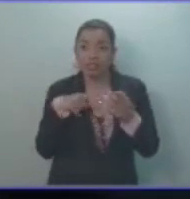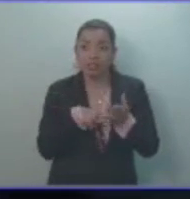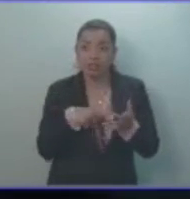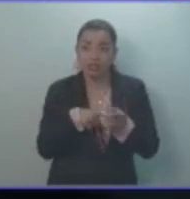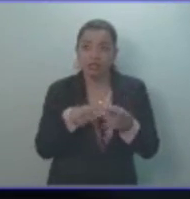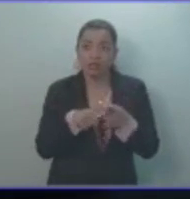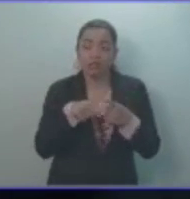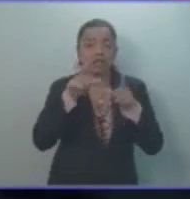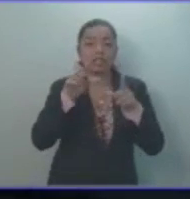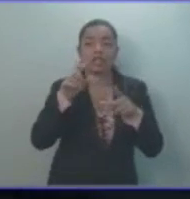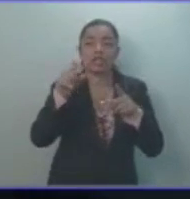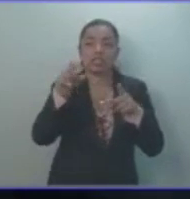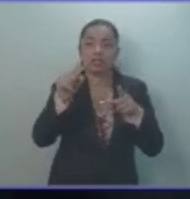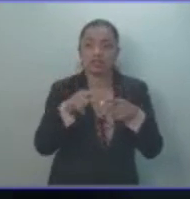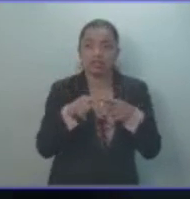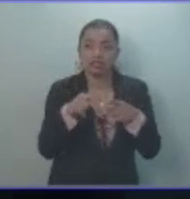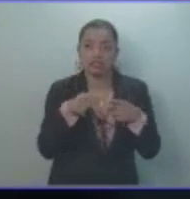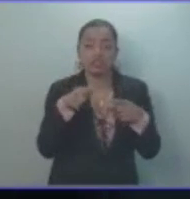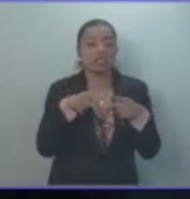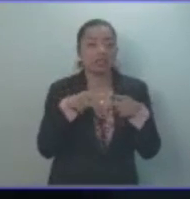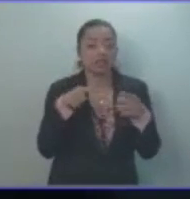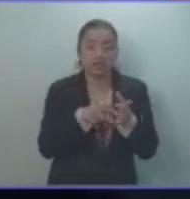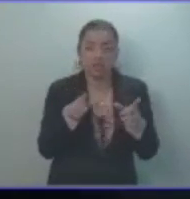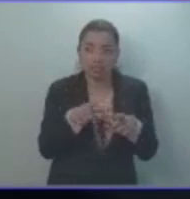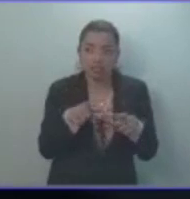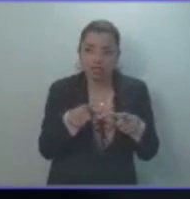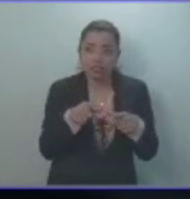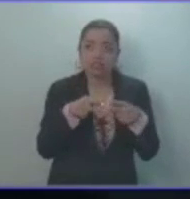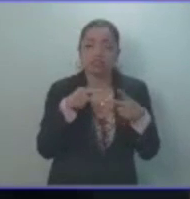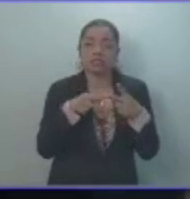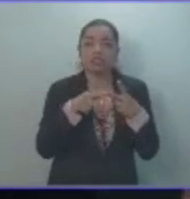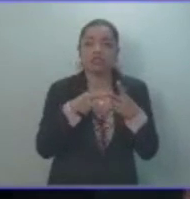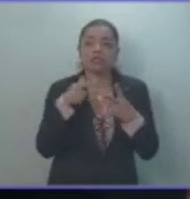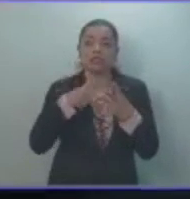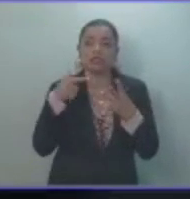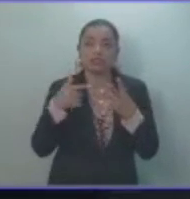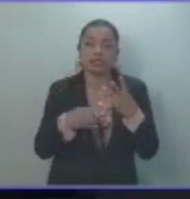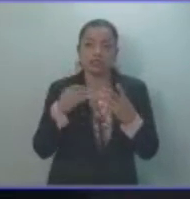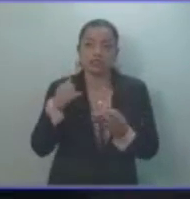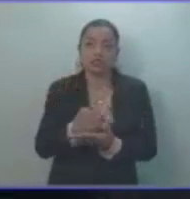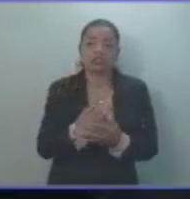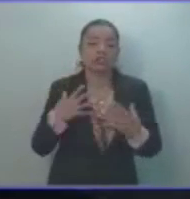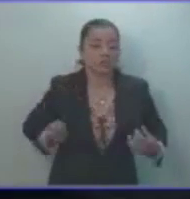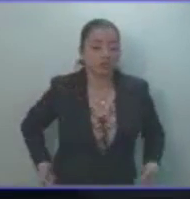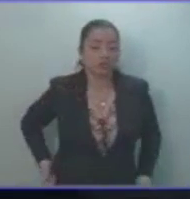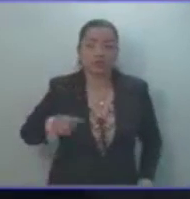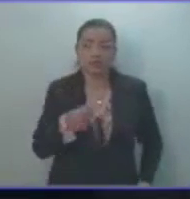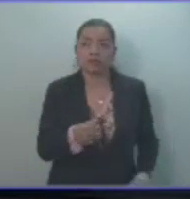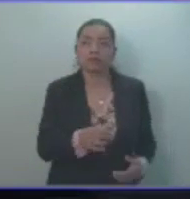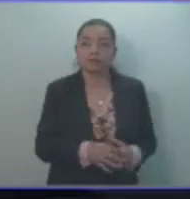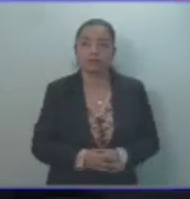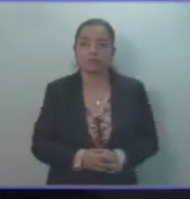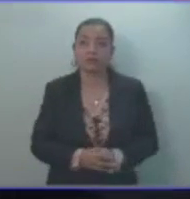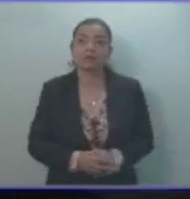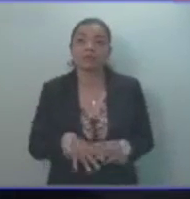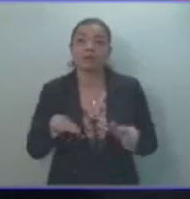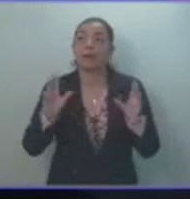con las LETES? Vaya. LETES, no, deuda. Ley de responsabilidad ley fiscal. Y subsidios. Con FEFE, ¿verdad?